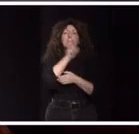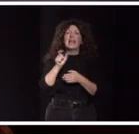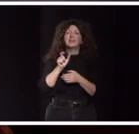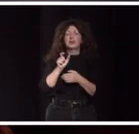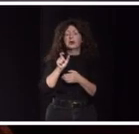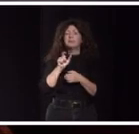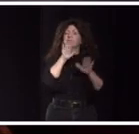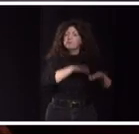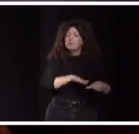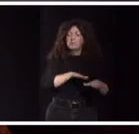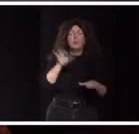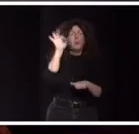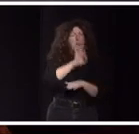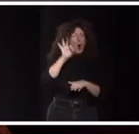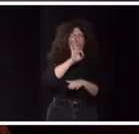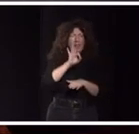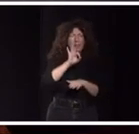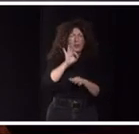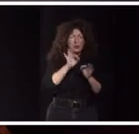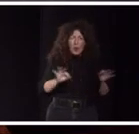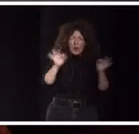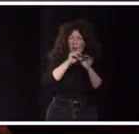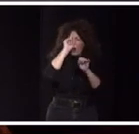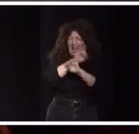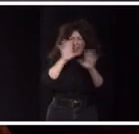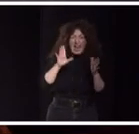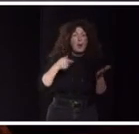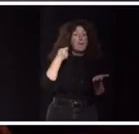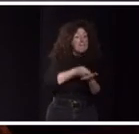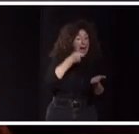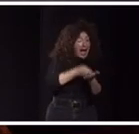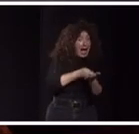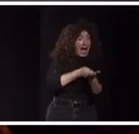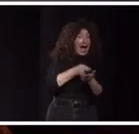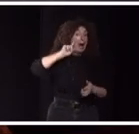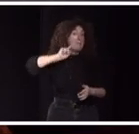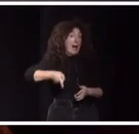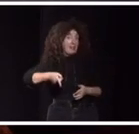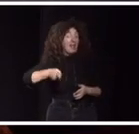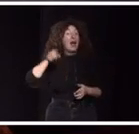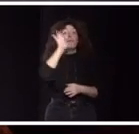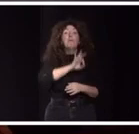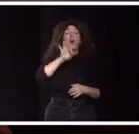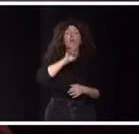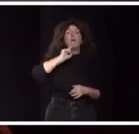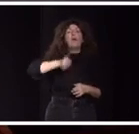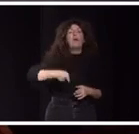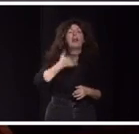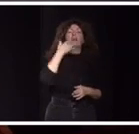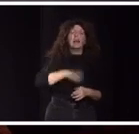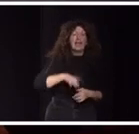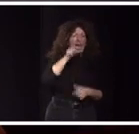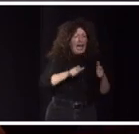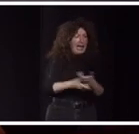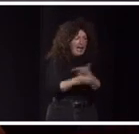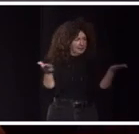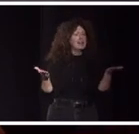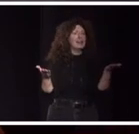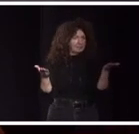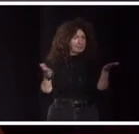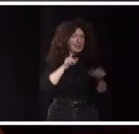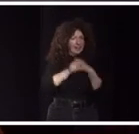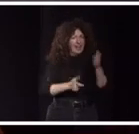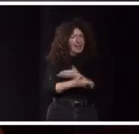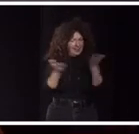tengan tan claro, que quien paga, manda. Y que en Podemos manda la gente, compañeros y compañeras.